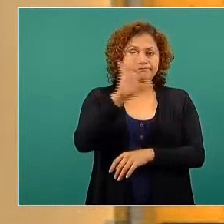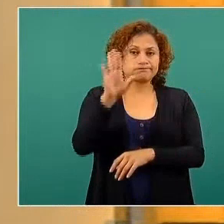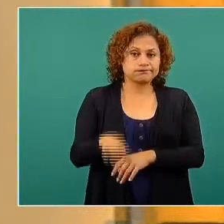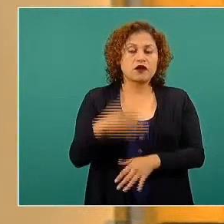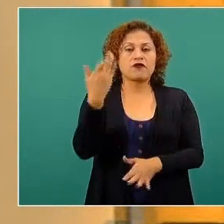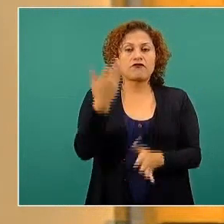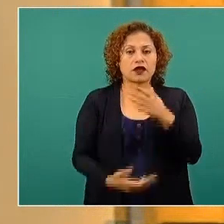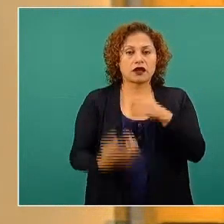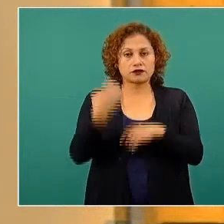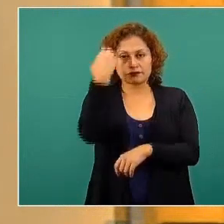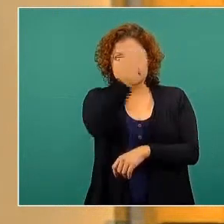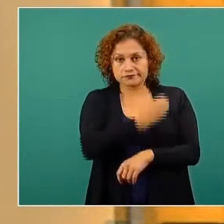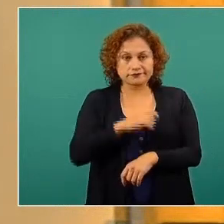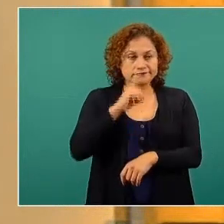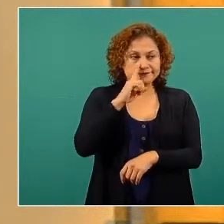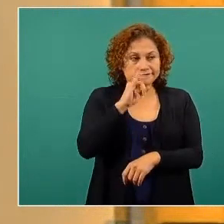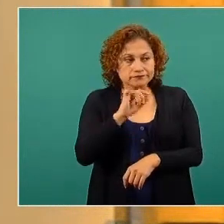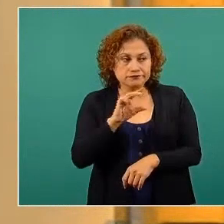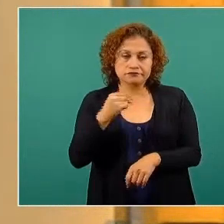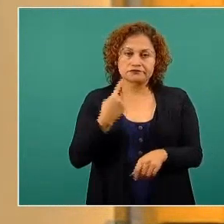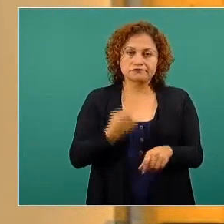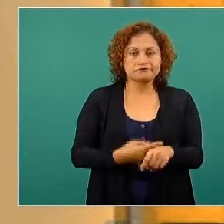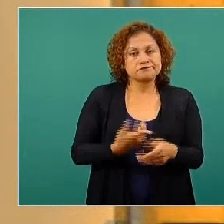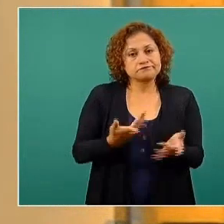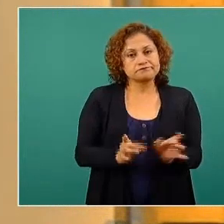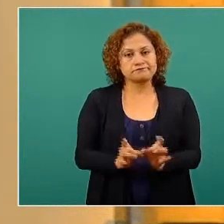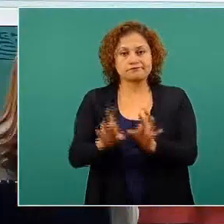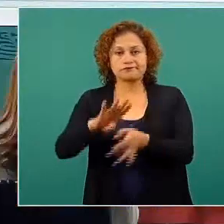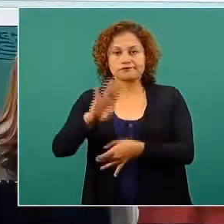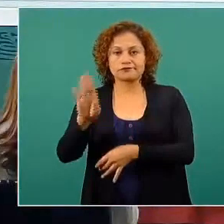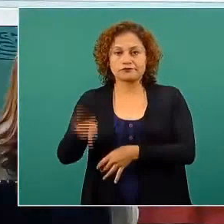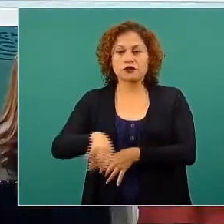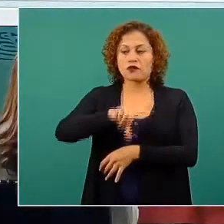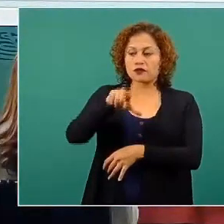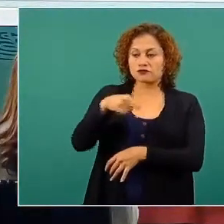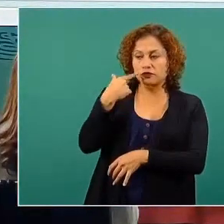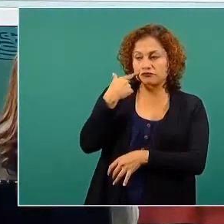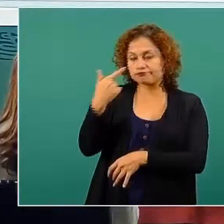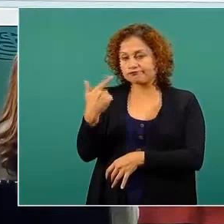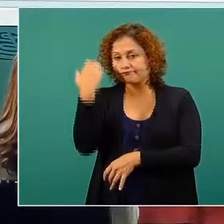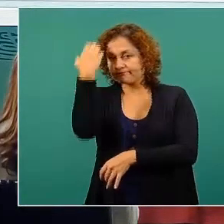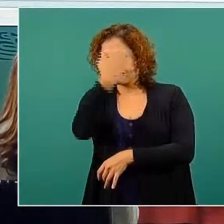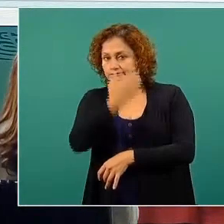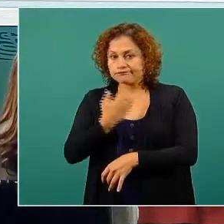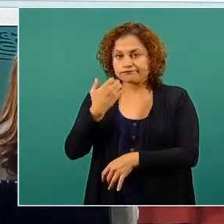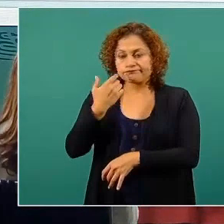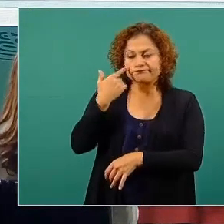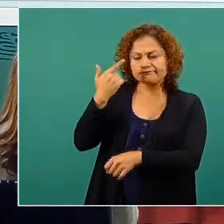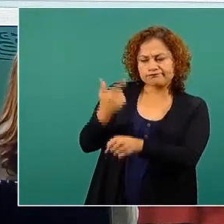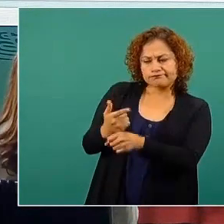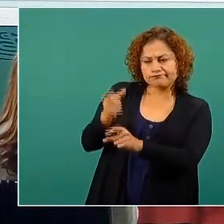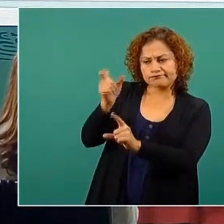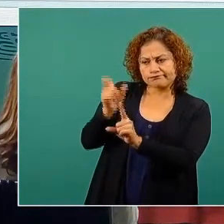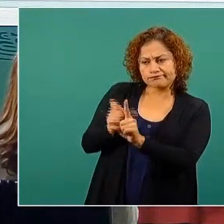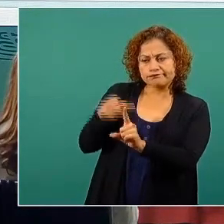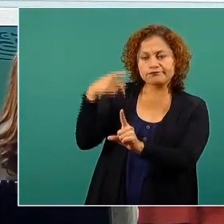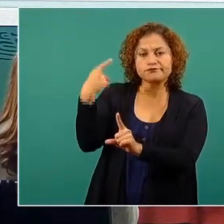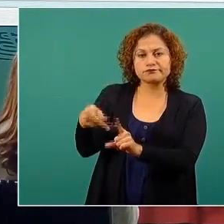a recibir atención hospitalaria, pero que por la presentación de las características o inclusive